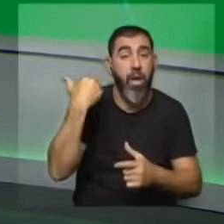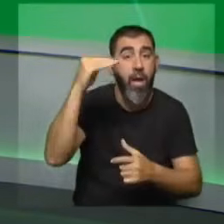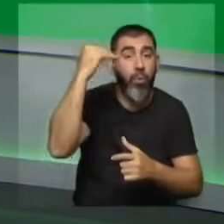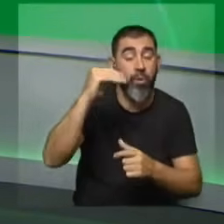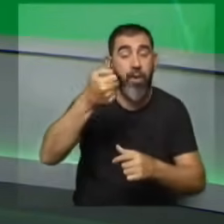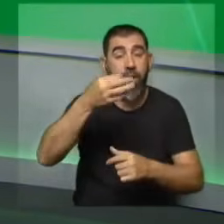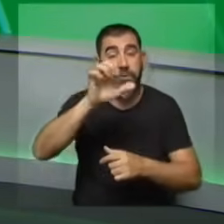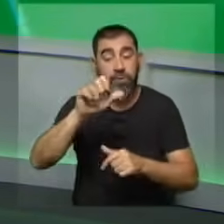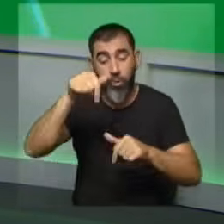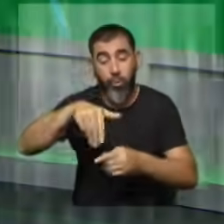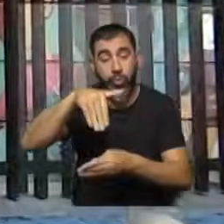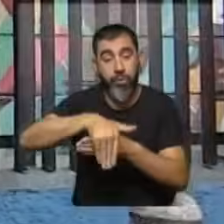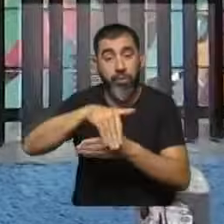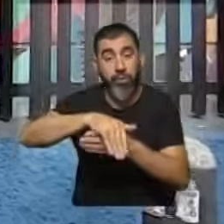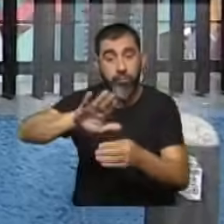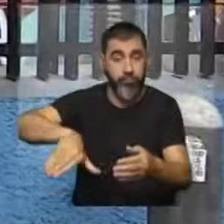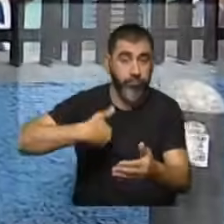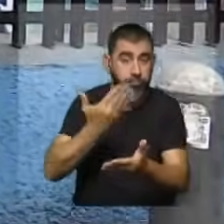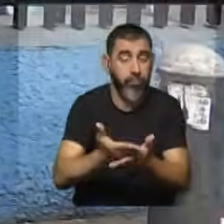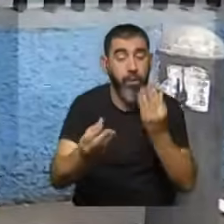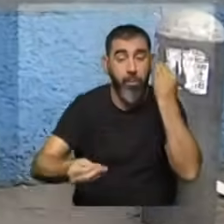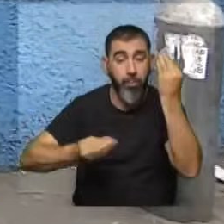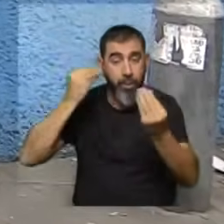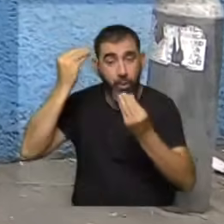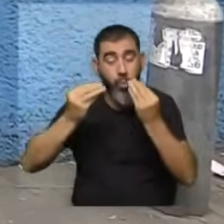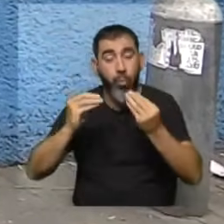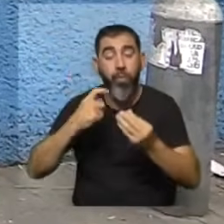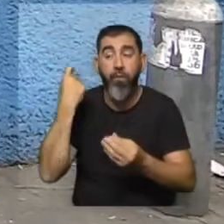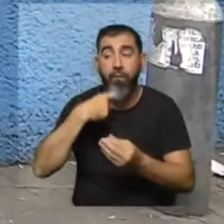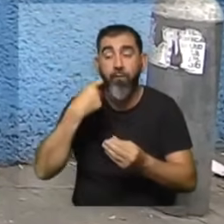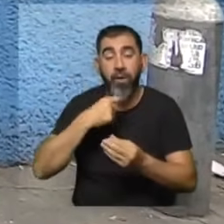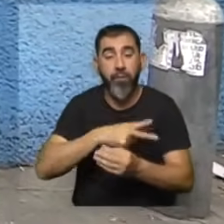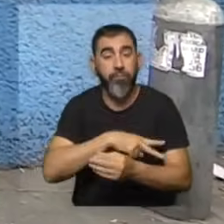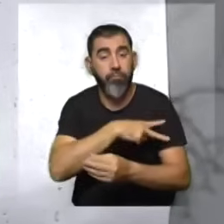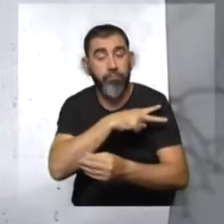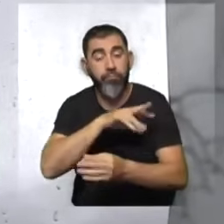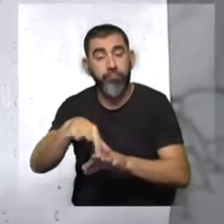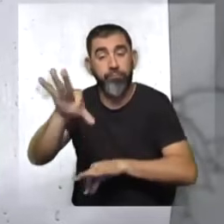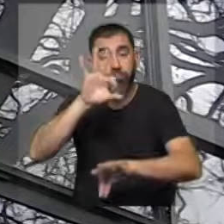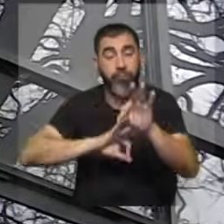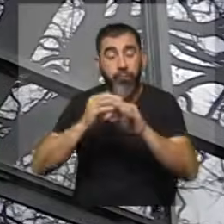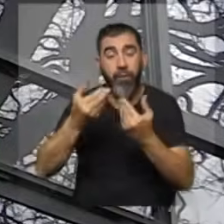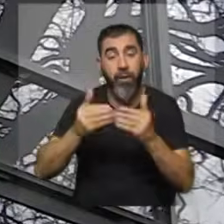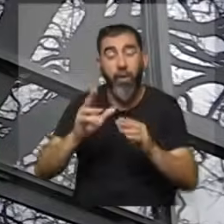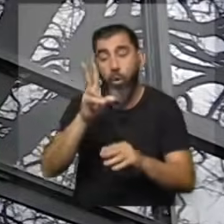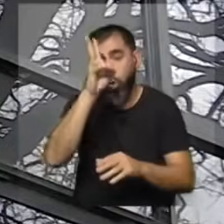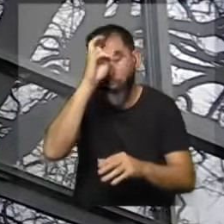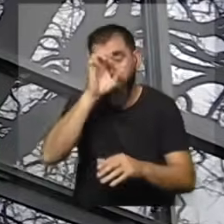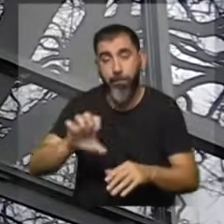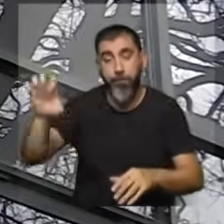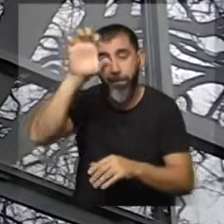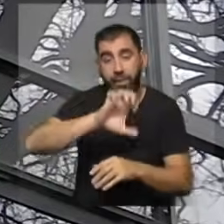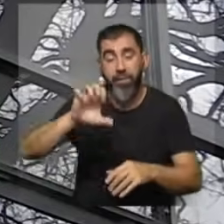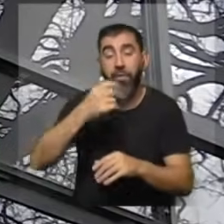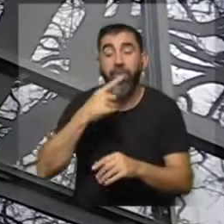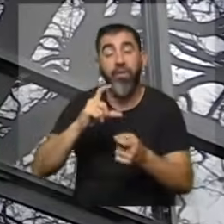de asce esta tarde para plantear la preocupación del gremio médico por la falta de cargos en el recientemente inaugurado hospital del Cerro según